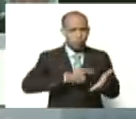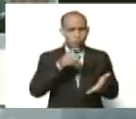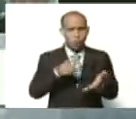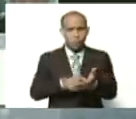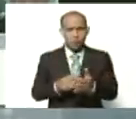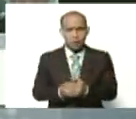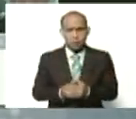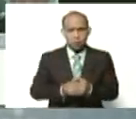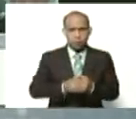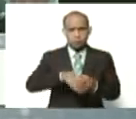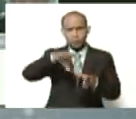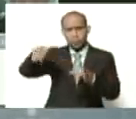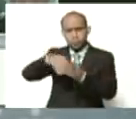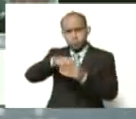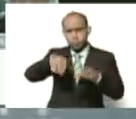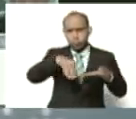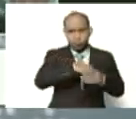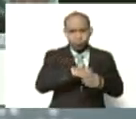aislando la zona,